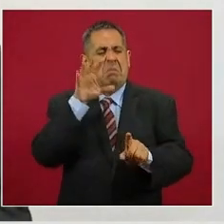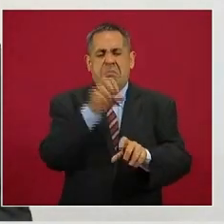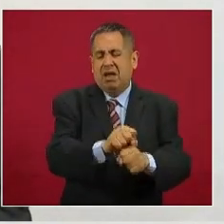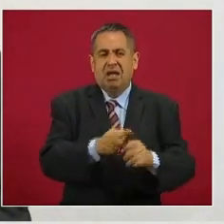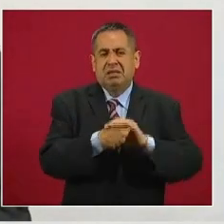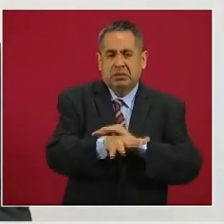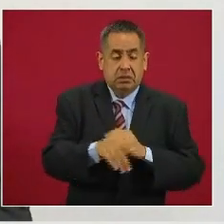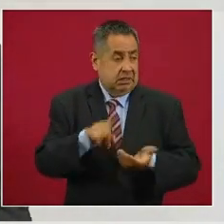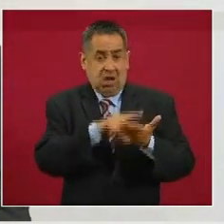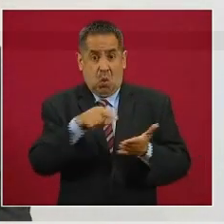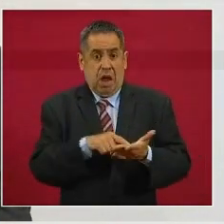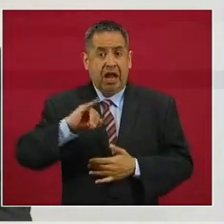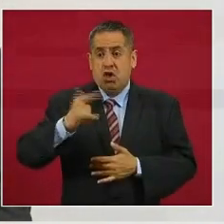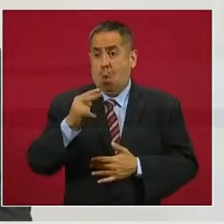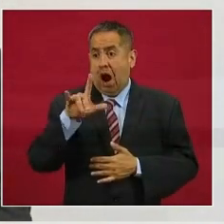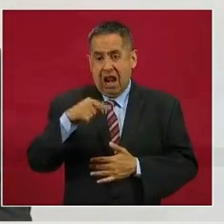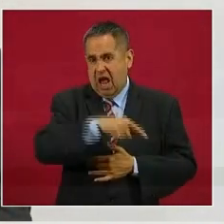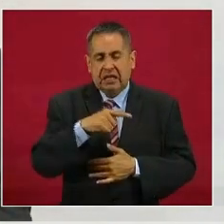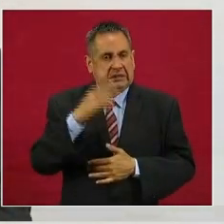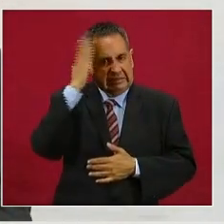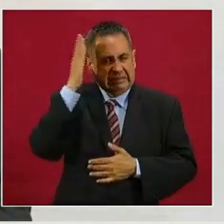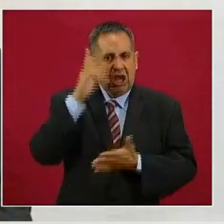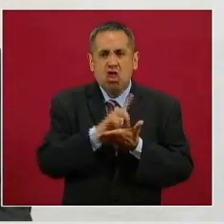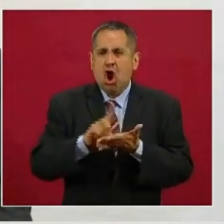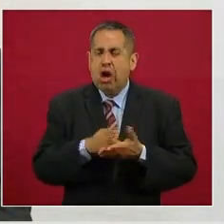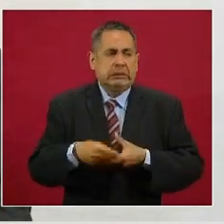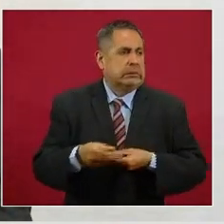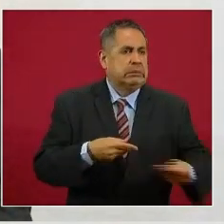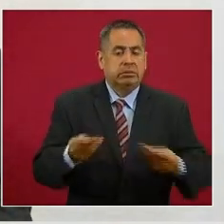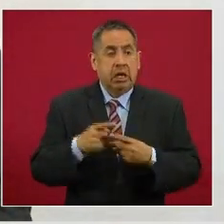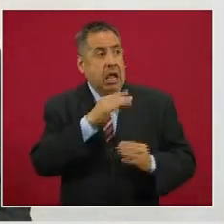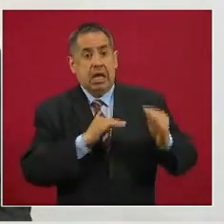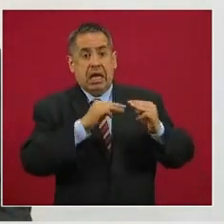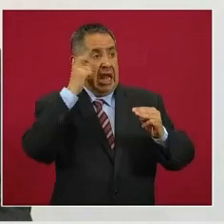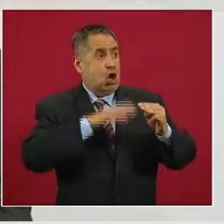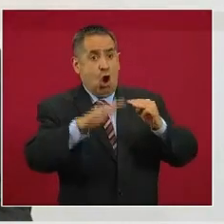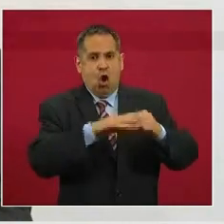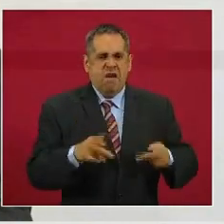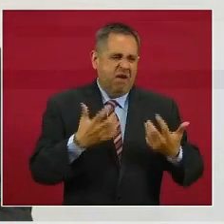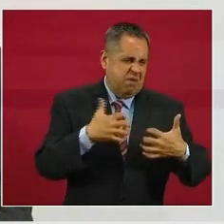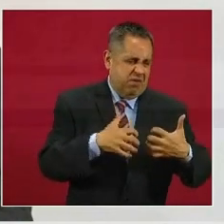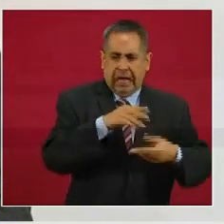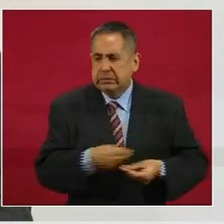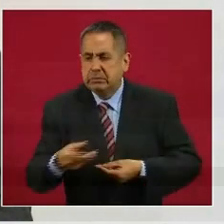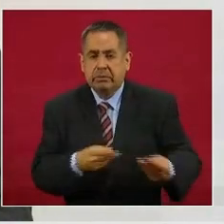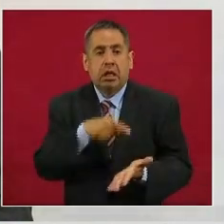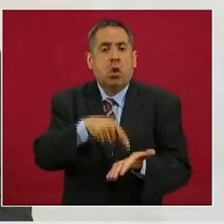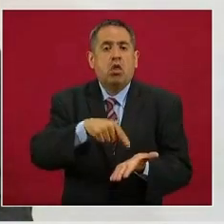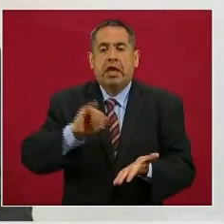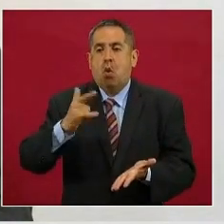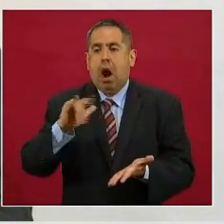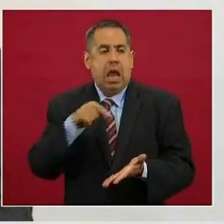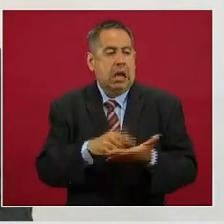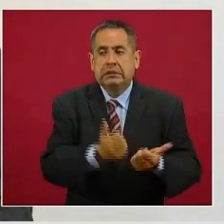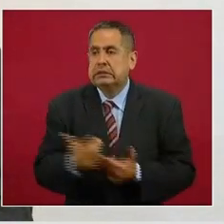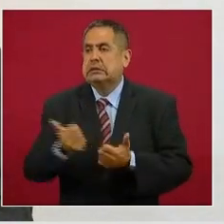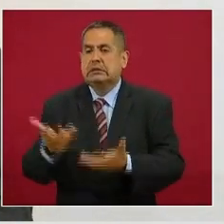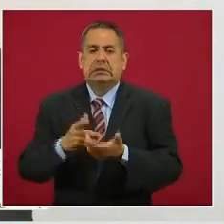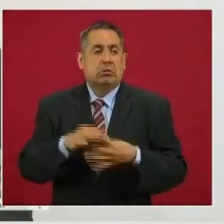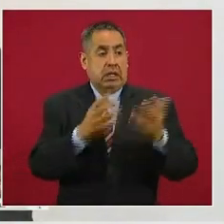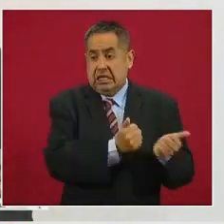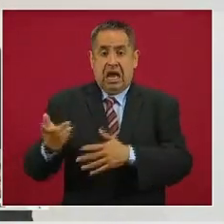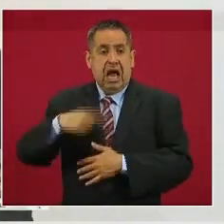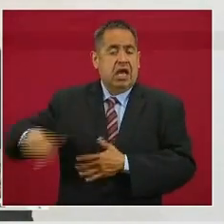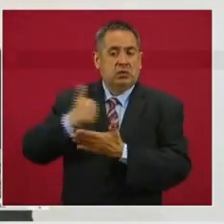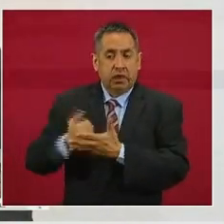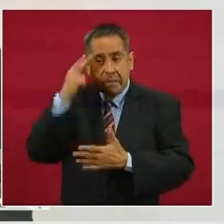de Iguala por ser esta un centro neurálgico de distribución de la droga que se produce en la Sierra de Guerrero, y que es vital para quienes comercian con ella en la zona metropolitana del Valle de